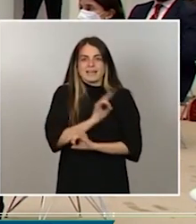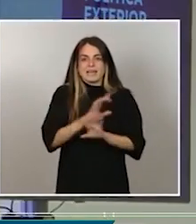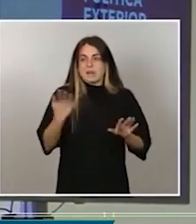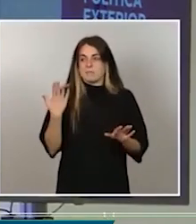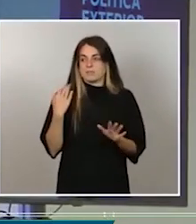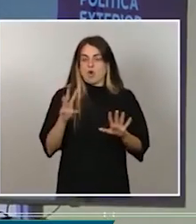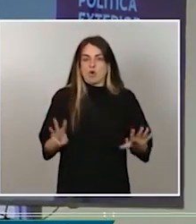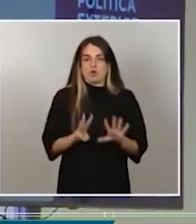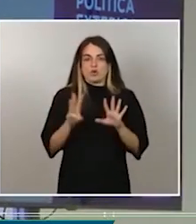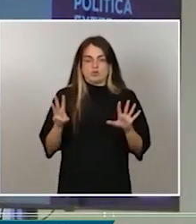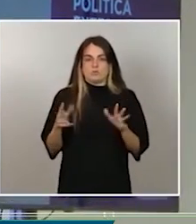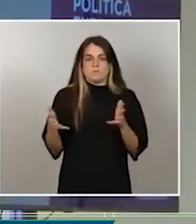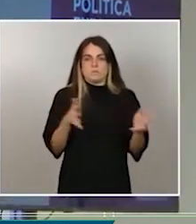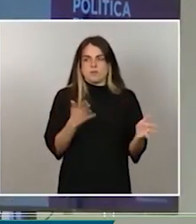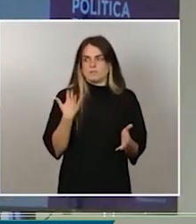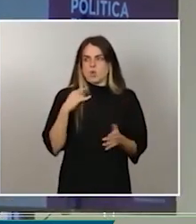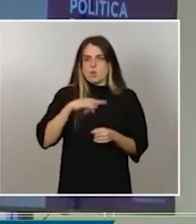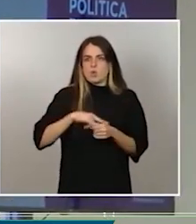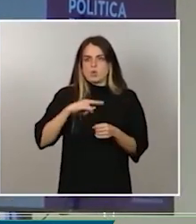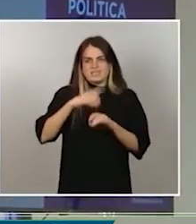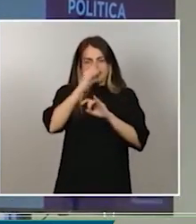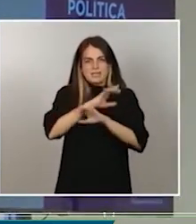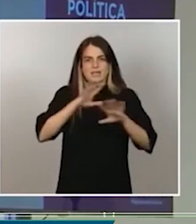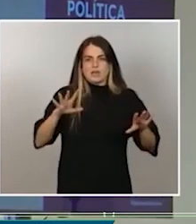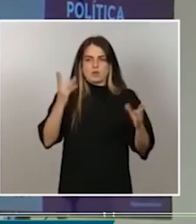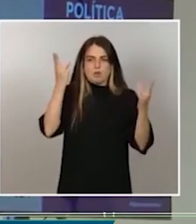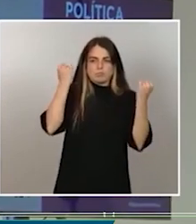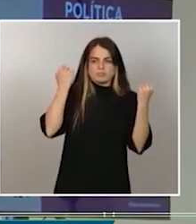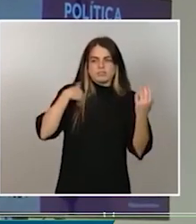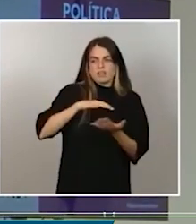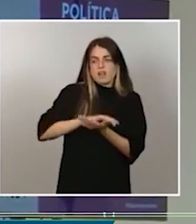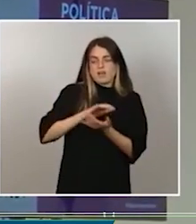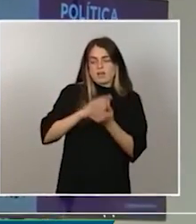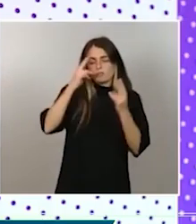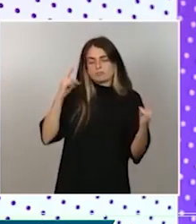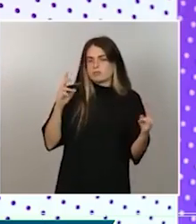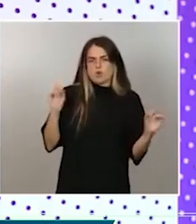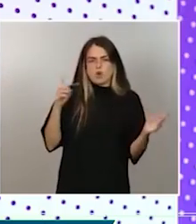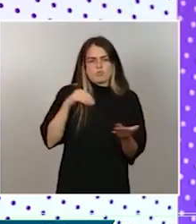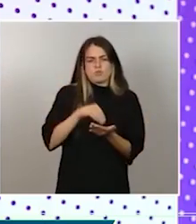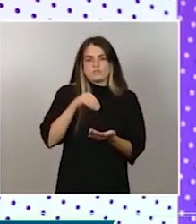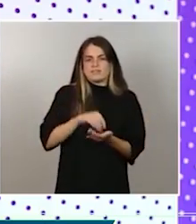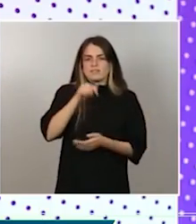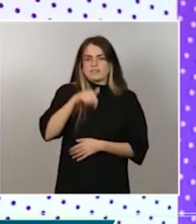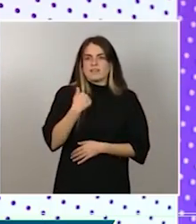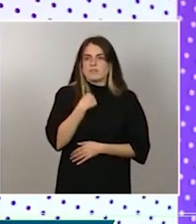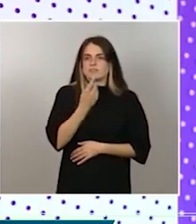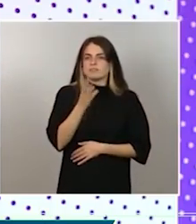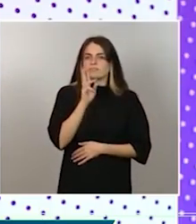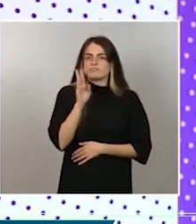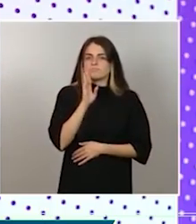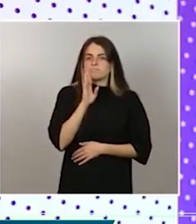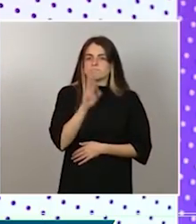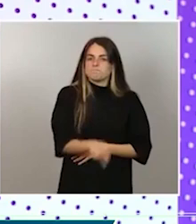septiembre de 2017 y que para quedarse en la Moncloa él tiene que cultivar el apoyo de estos partidos y de otro tipo de formaciones radicales, incluso de